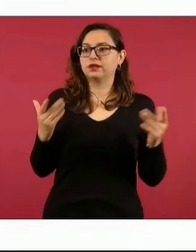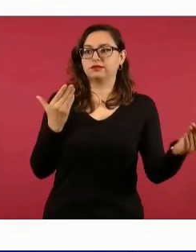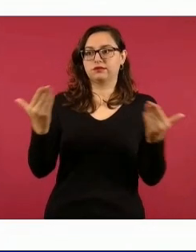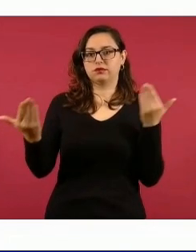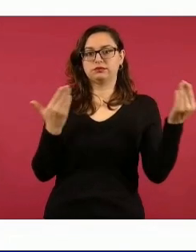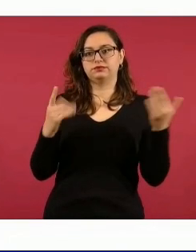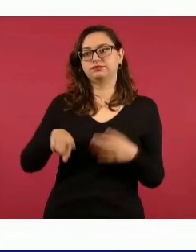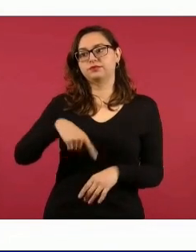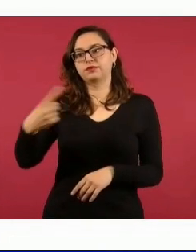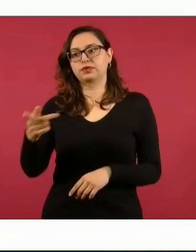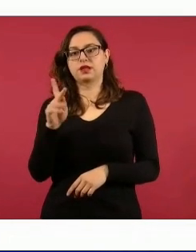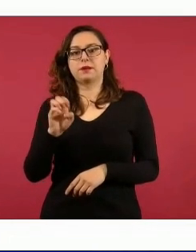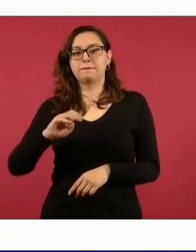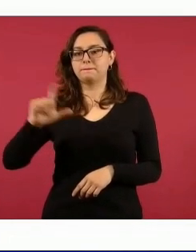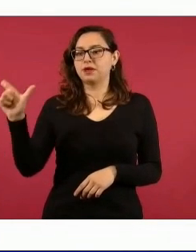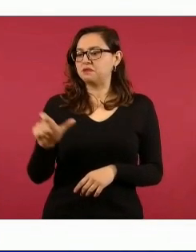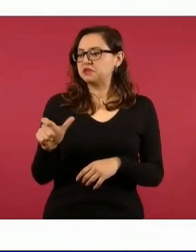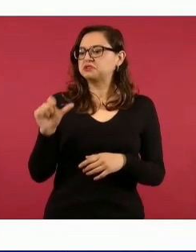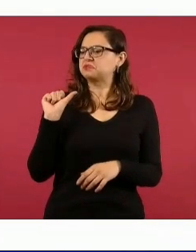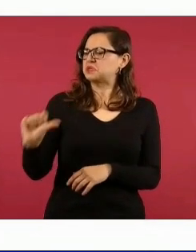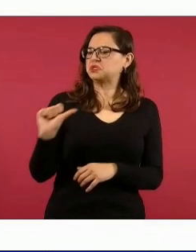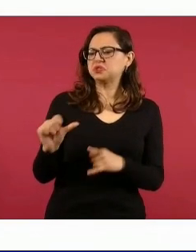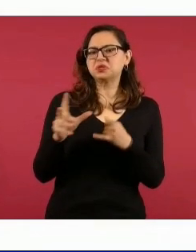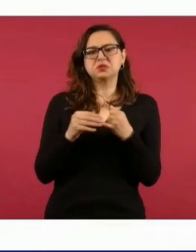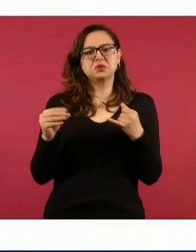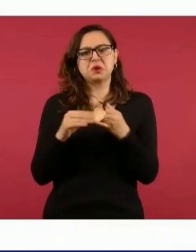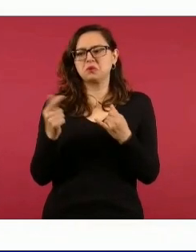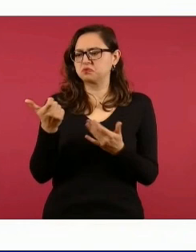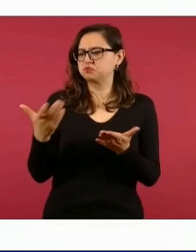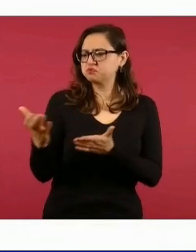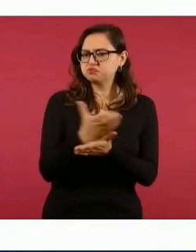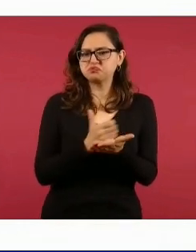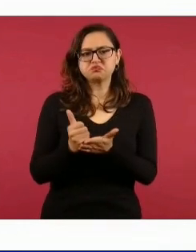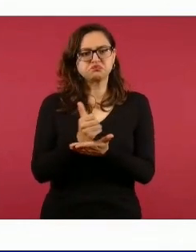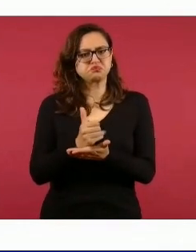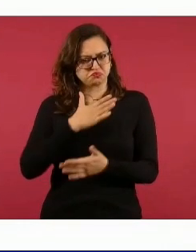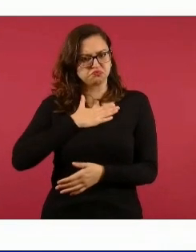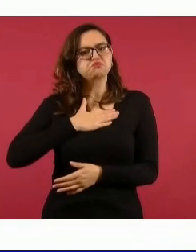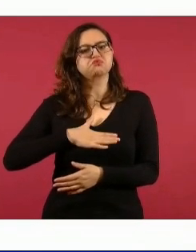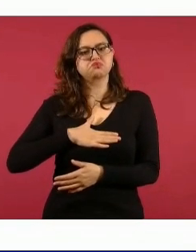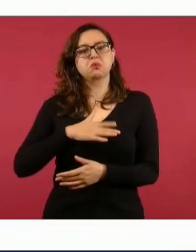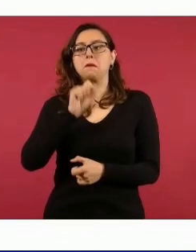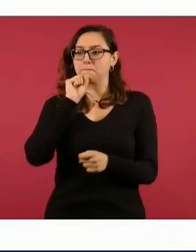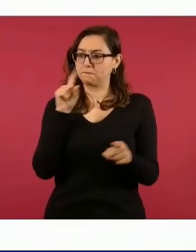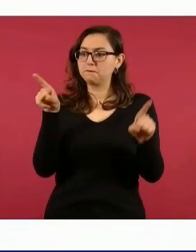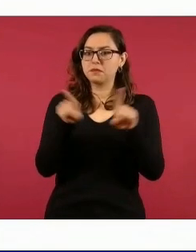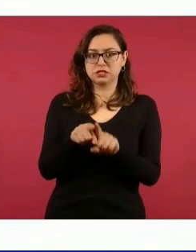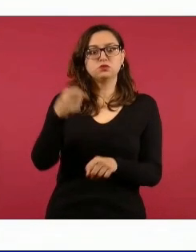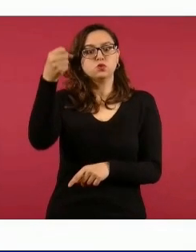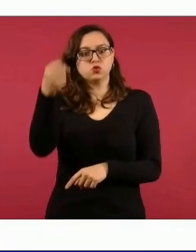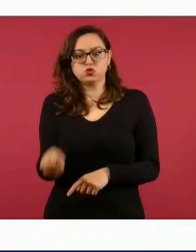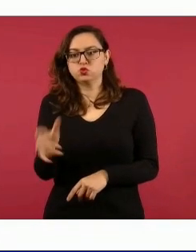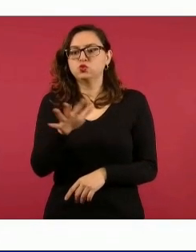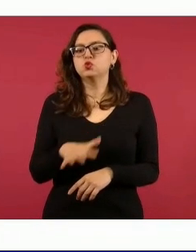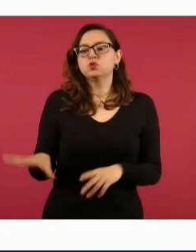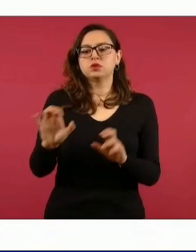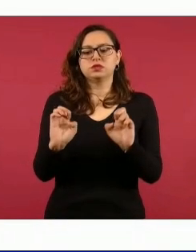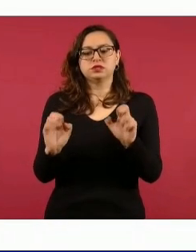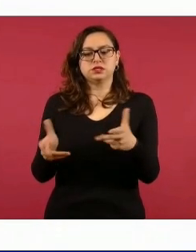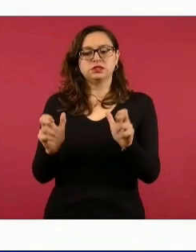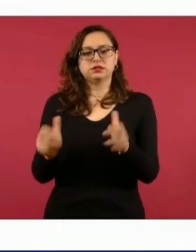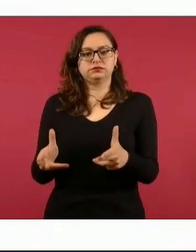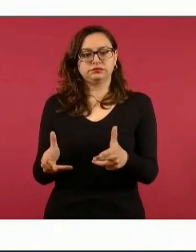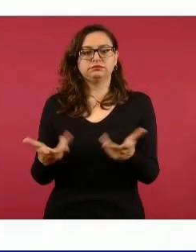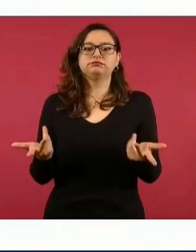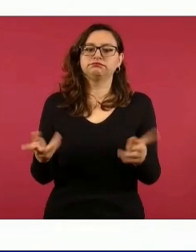margen de franquicia Pemex en la misma región, por cierto, en Tuxtla Gutiérrez, Chiapas, con un precio al público más